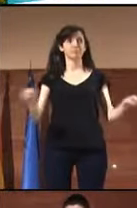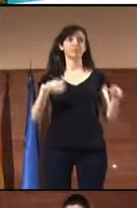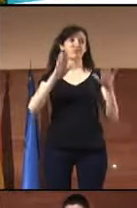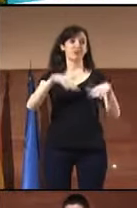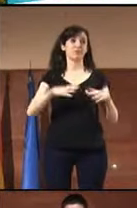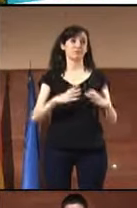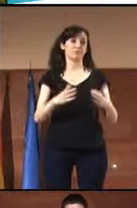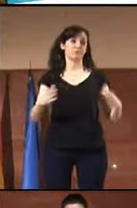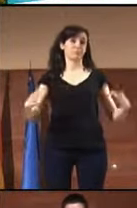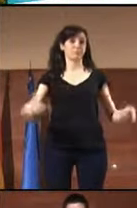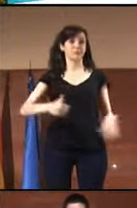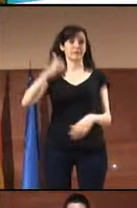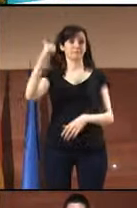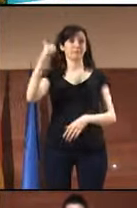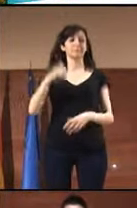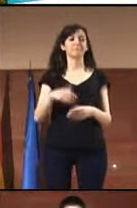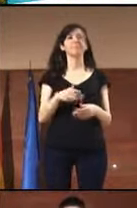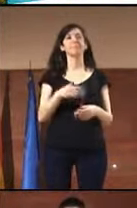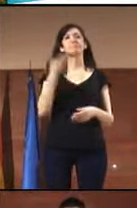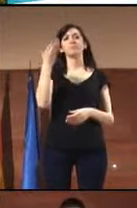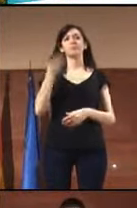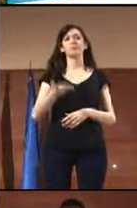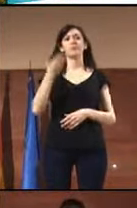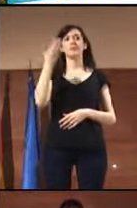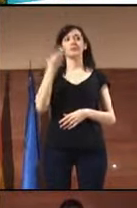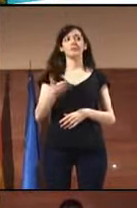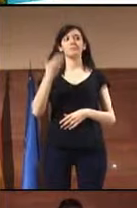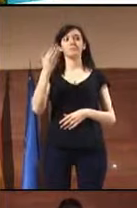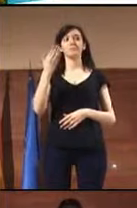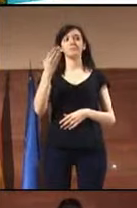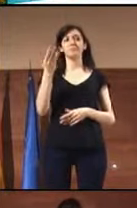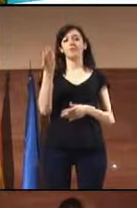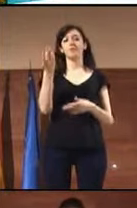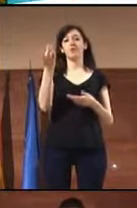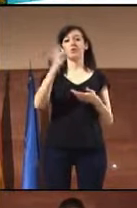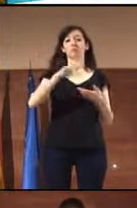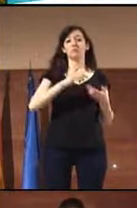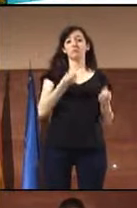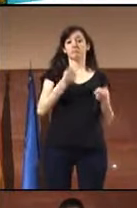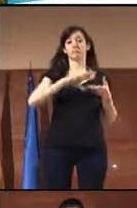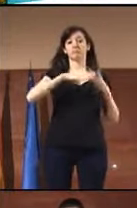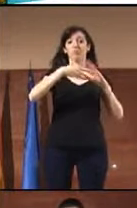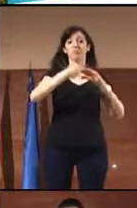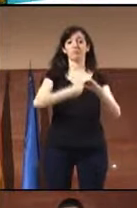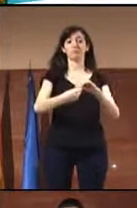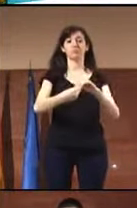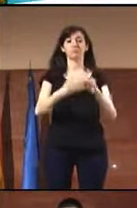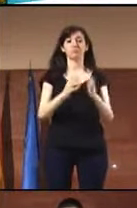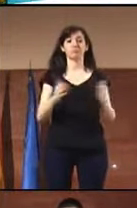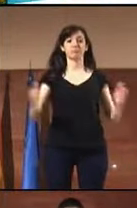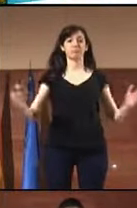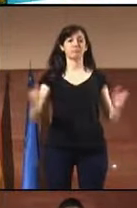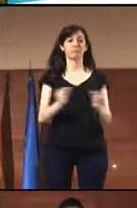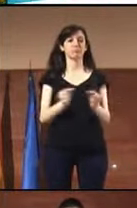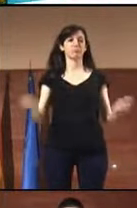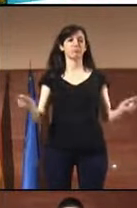centímetros. ¿Por qué es importante la regulación en profundidad y anchura? Bueno, en anchura parece como más obvio el